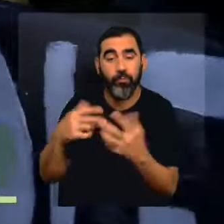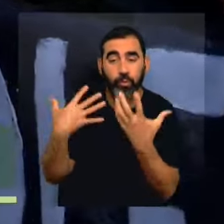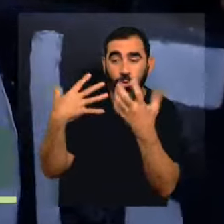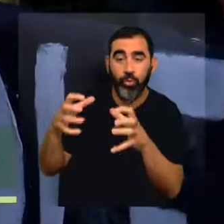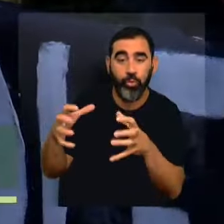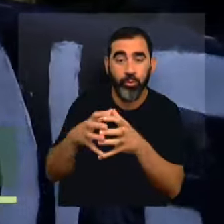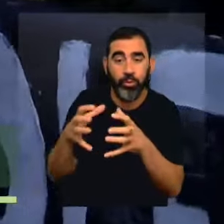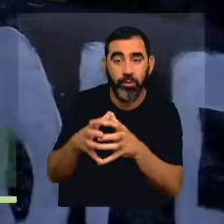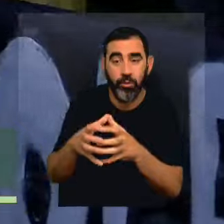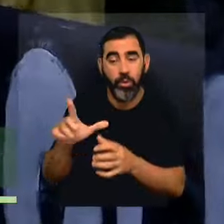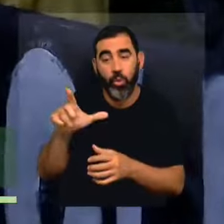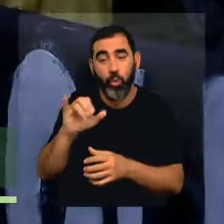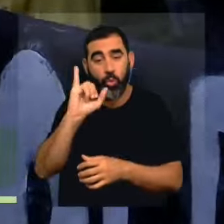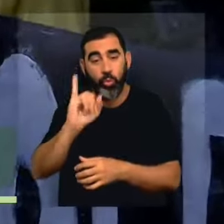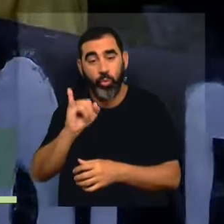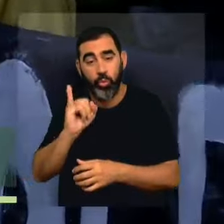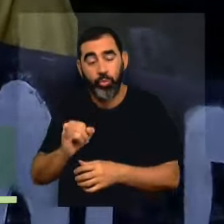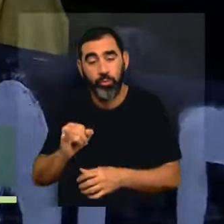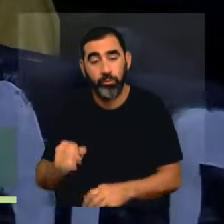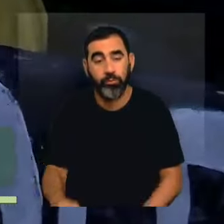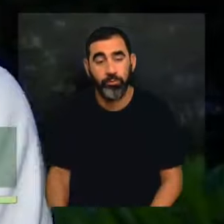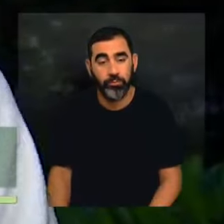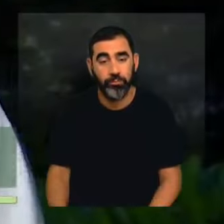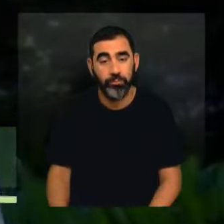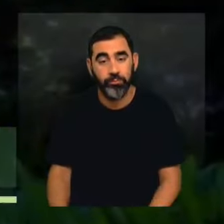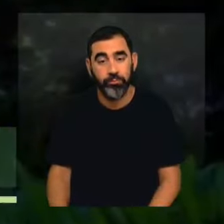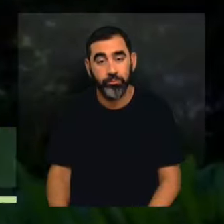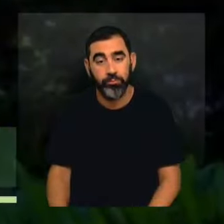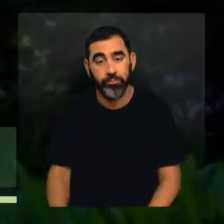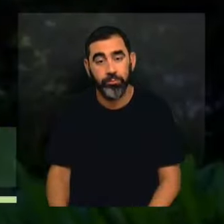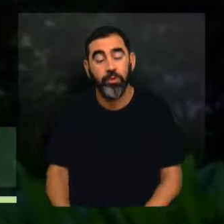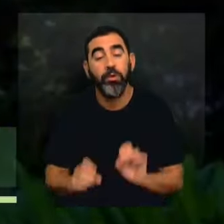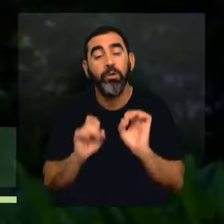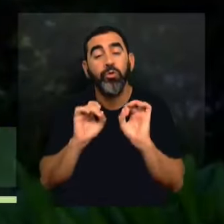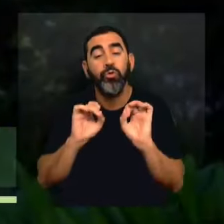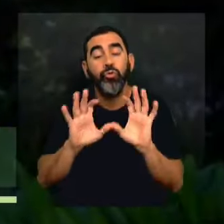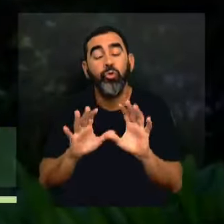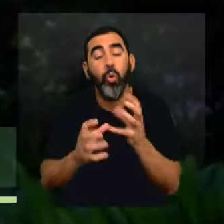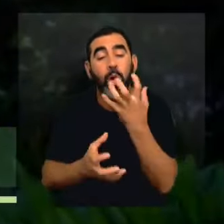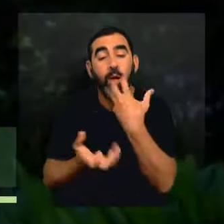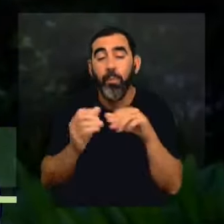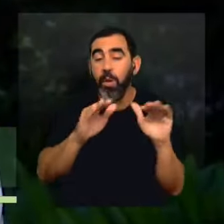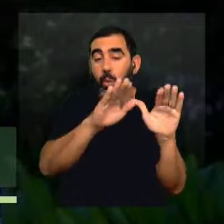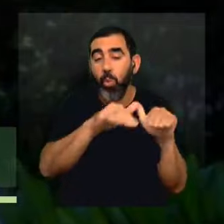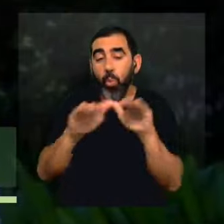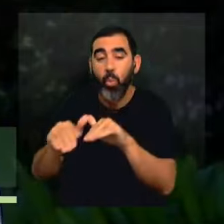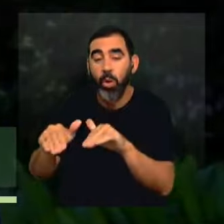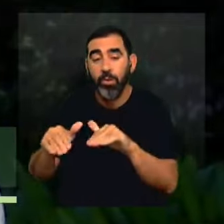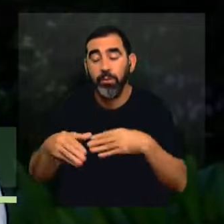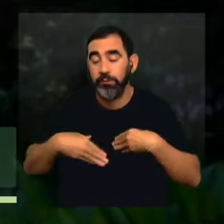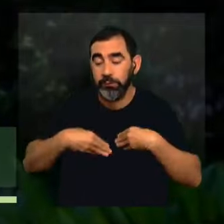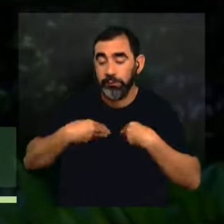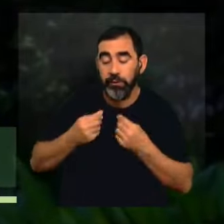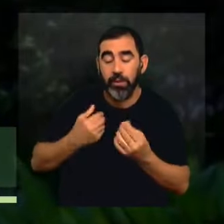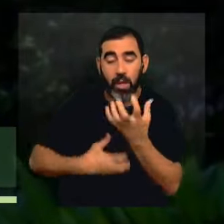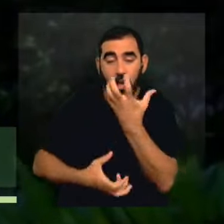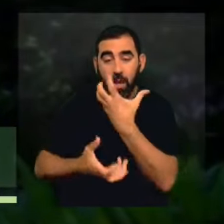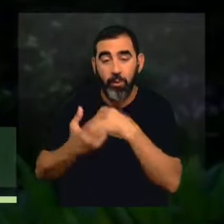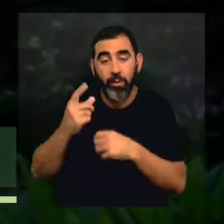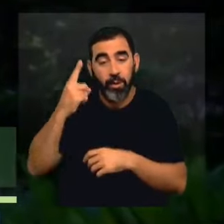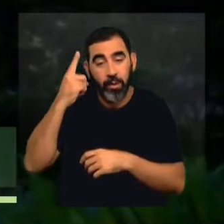los colectivos nosotros nos enfocamos en tratar a los animales como iguales como seres sintientes que tienen sus